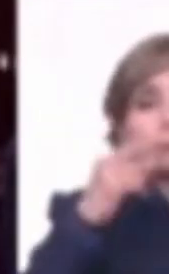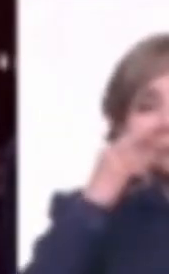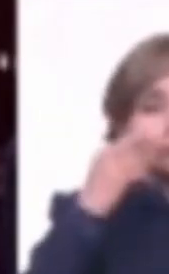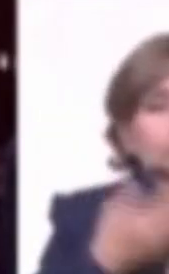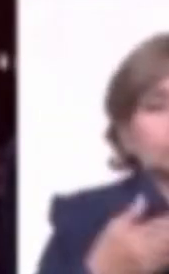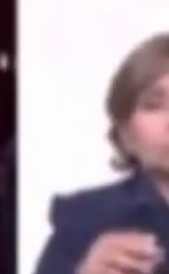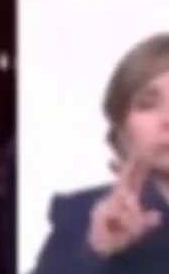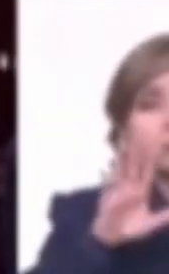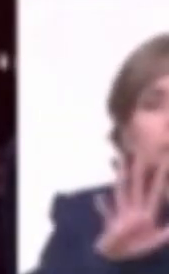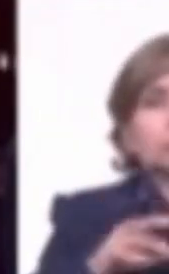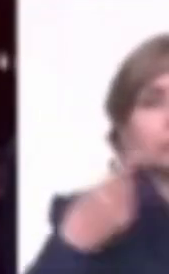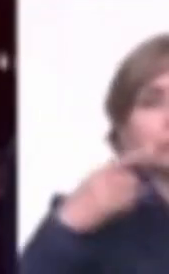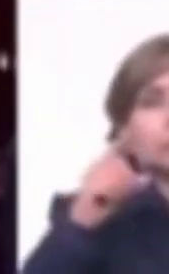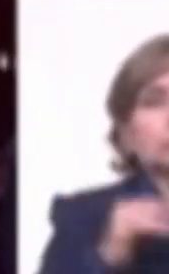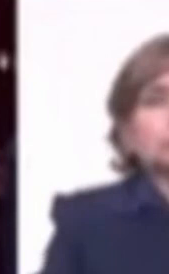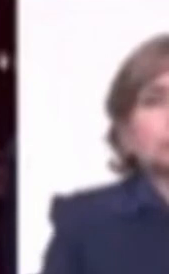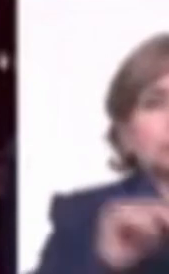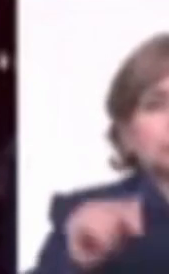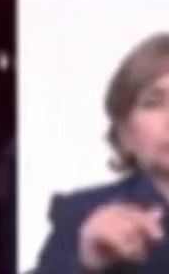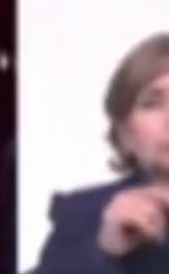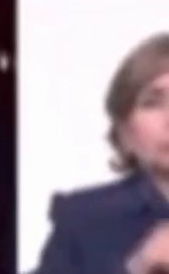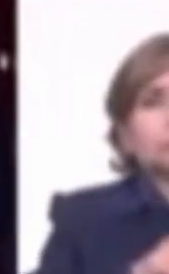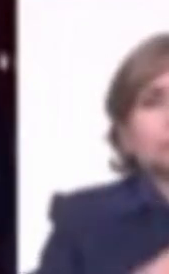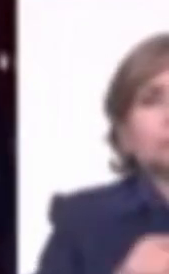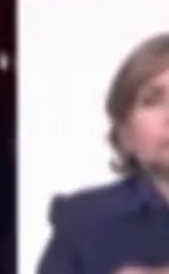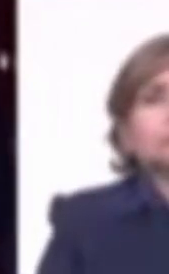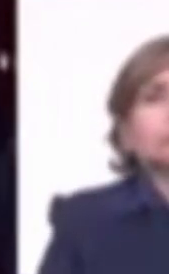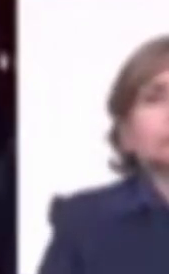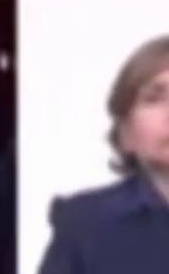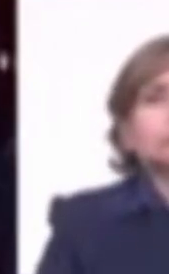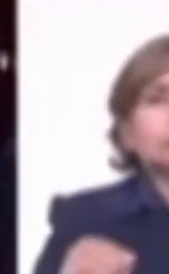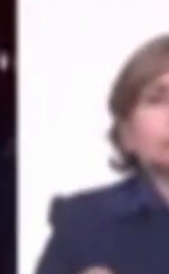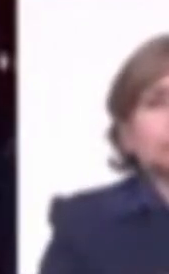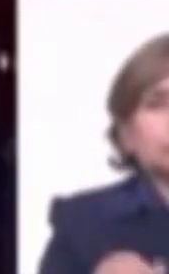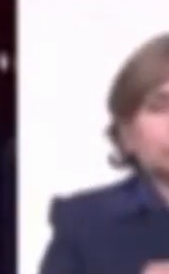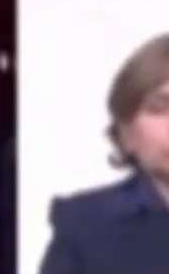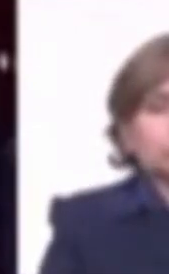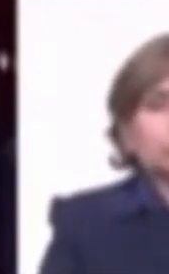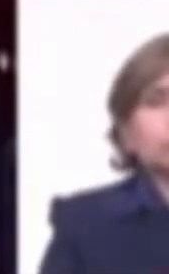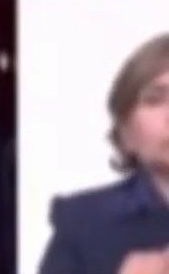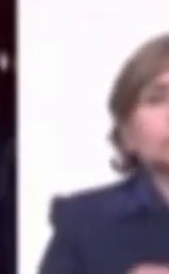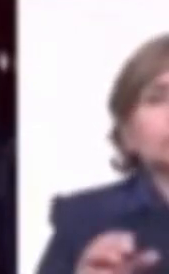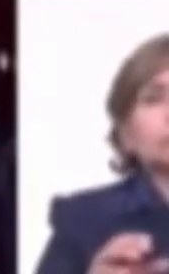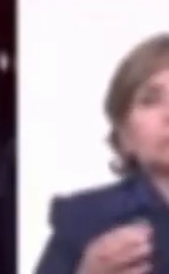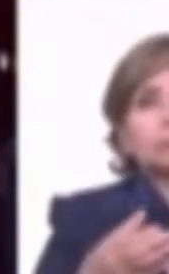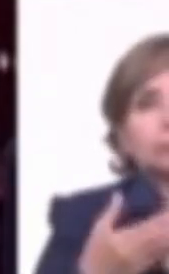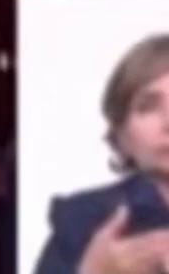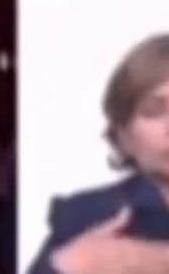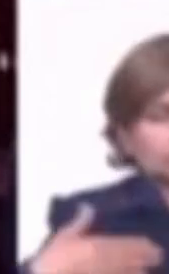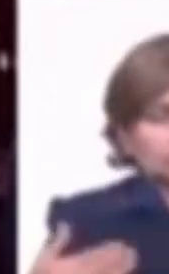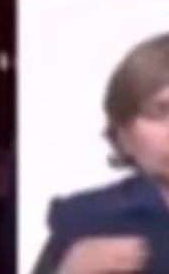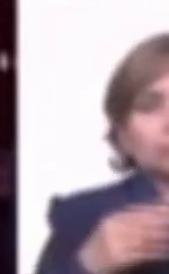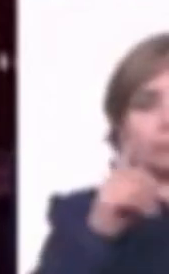225 millones y en este momento estoy en condiciones de decirle acá la comisión de la de Constitución y al congreso que vamos